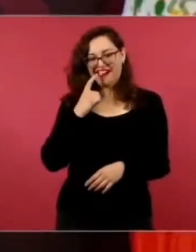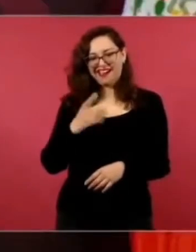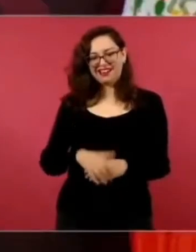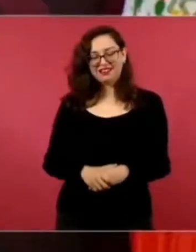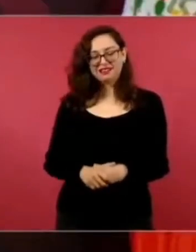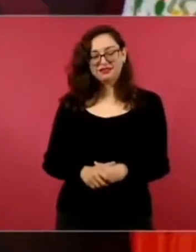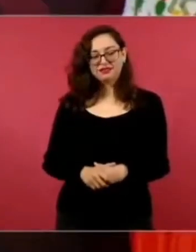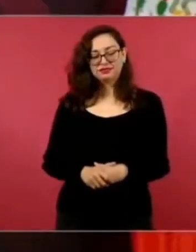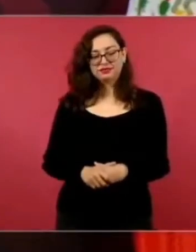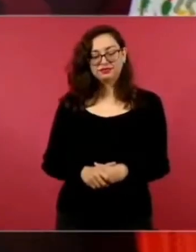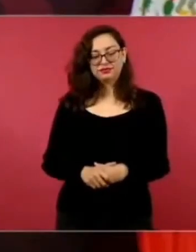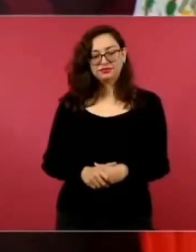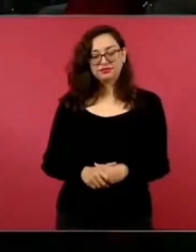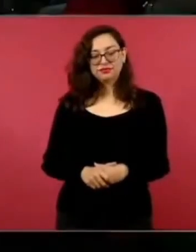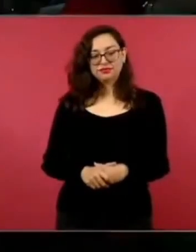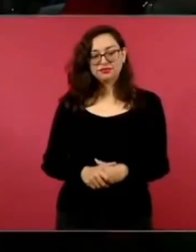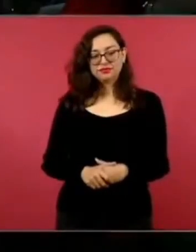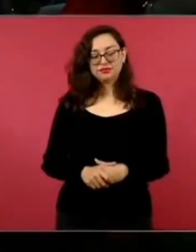En general,